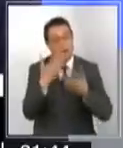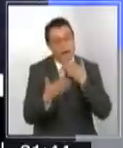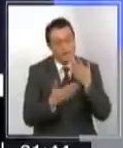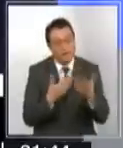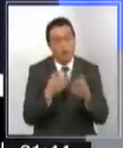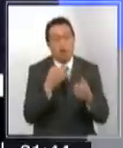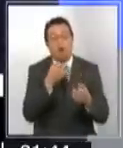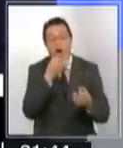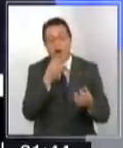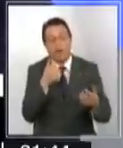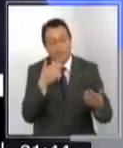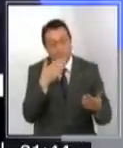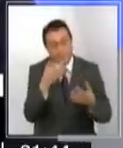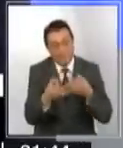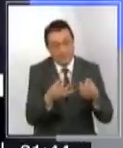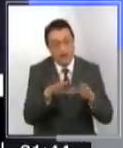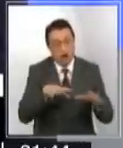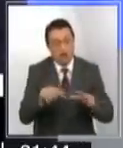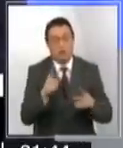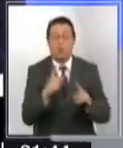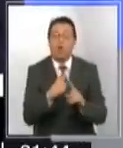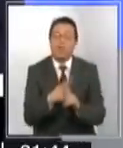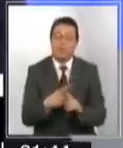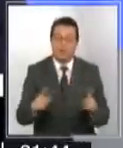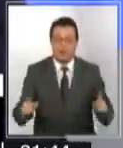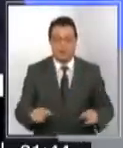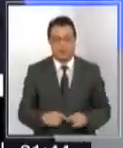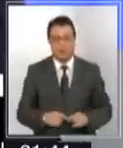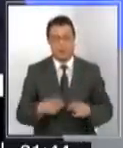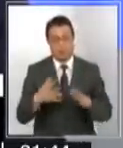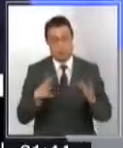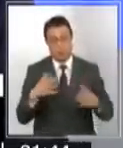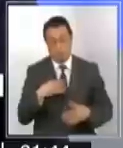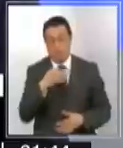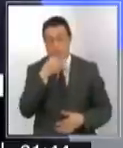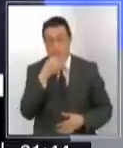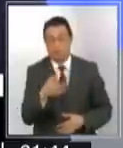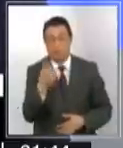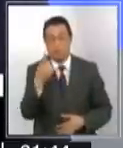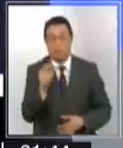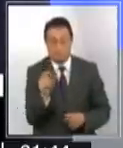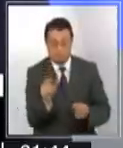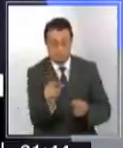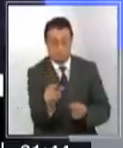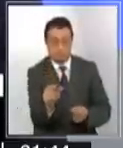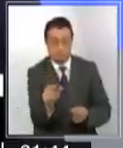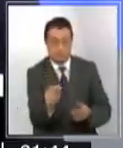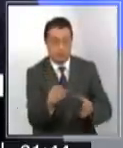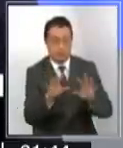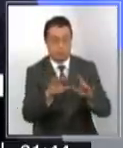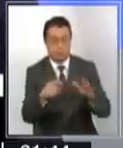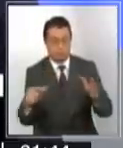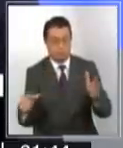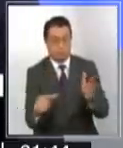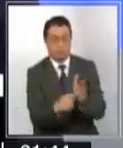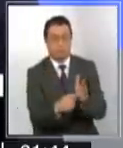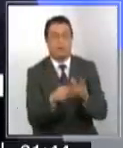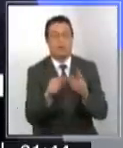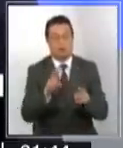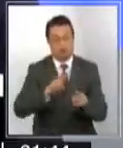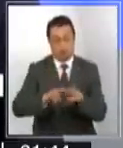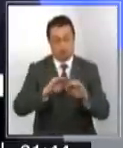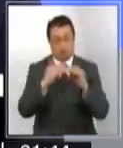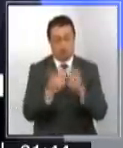es muy distinto. Es muy distinto si yo entrego un pendrive y le digo, mire, aquí está la solución de todo, o yo le digo, mire, ¿sabe